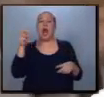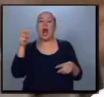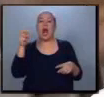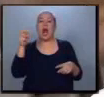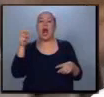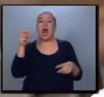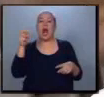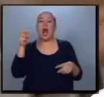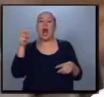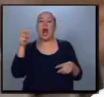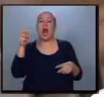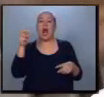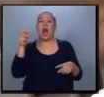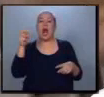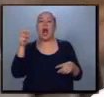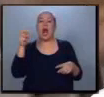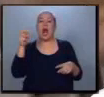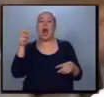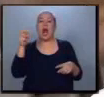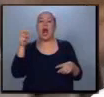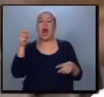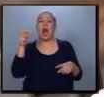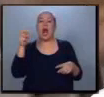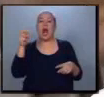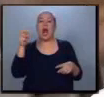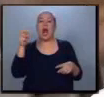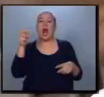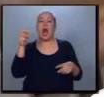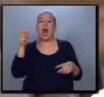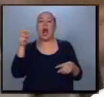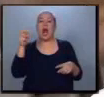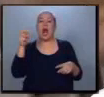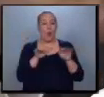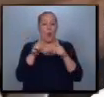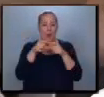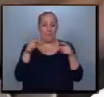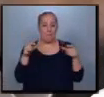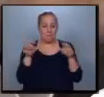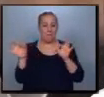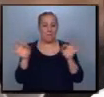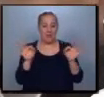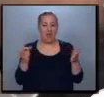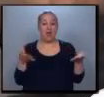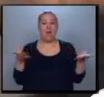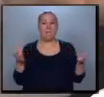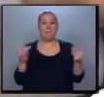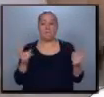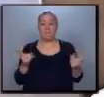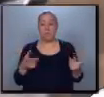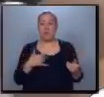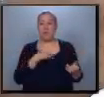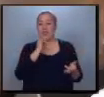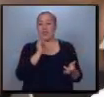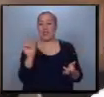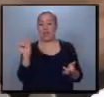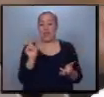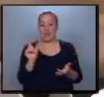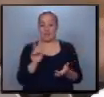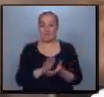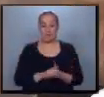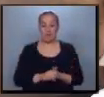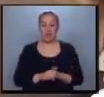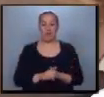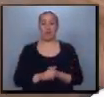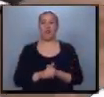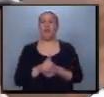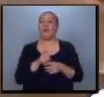diferencias en el formato, en el tamaño. Bueno, aquí son todos iguales. Y bueno, y justamente, ¿no? Esto es lo que decíamos recién un poco, Daniel, al principio. Desde